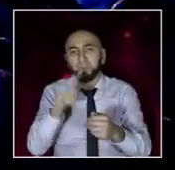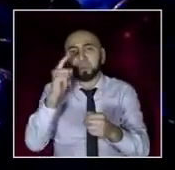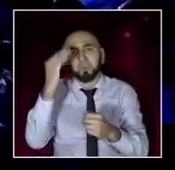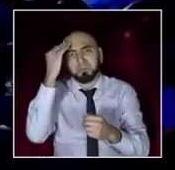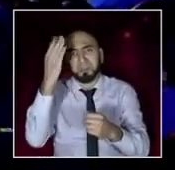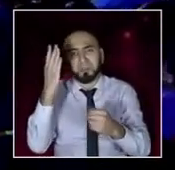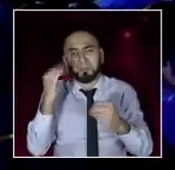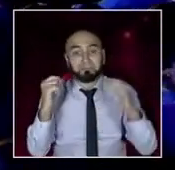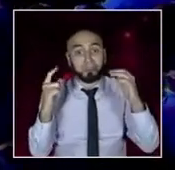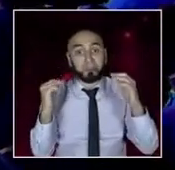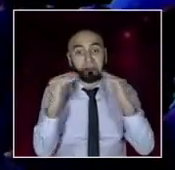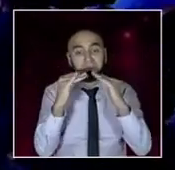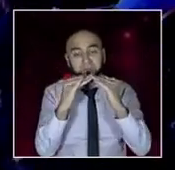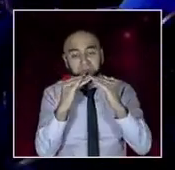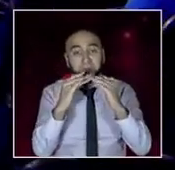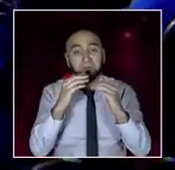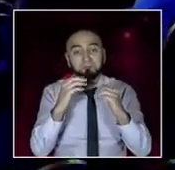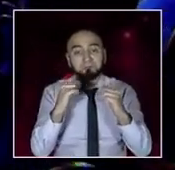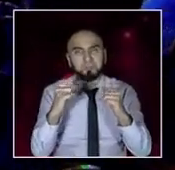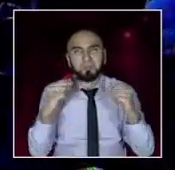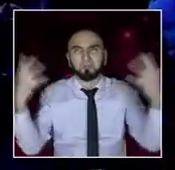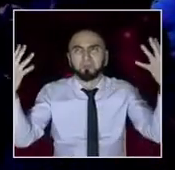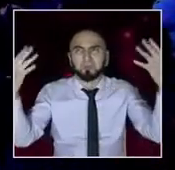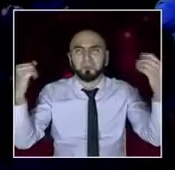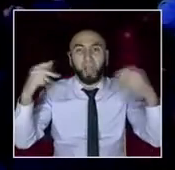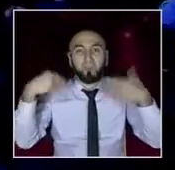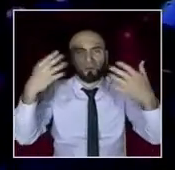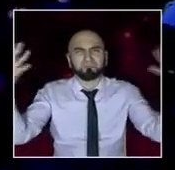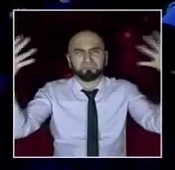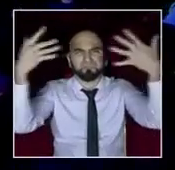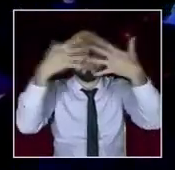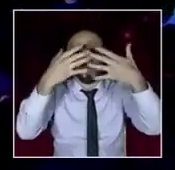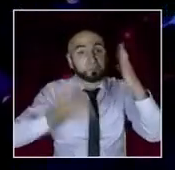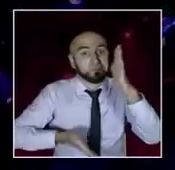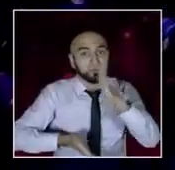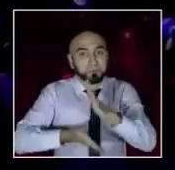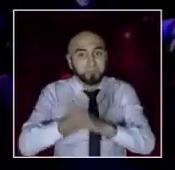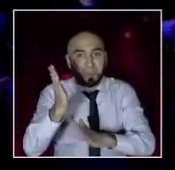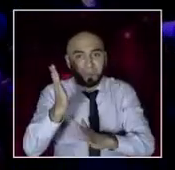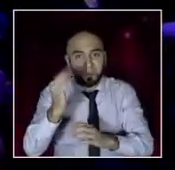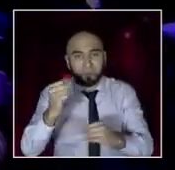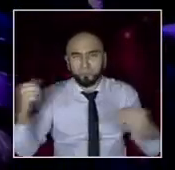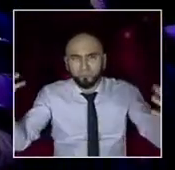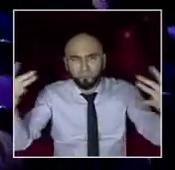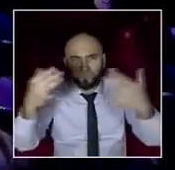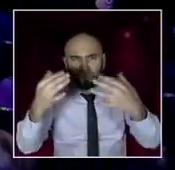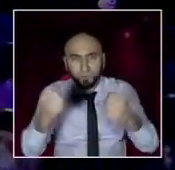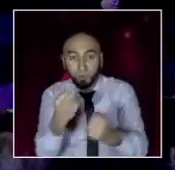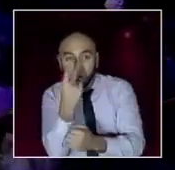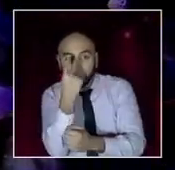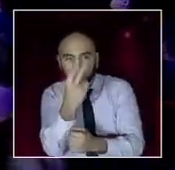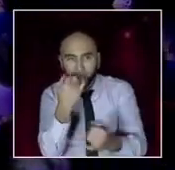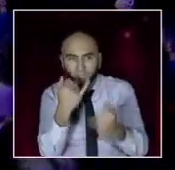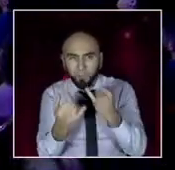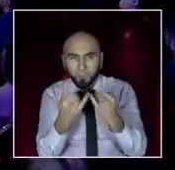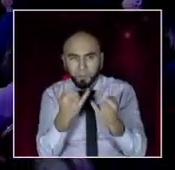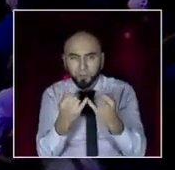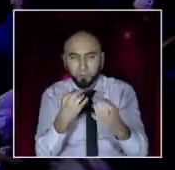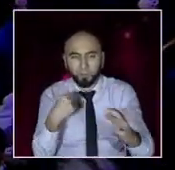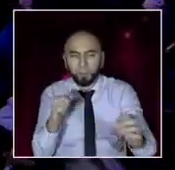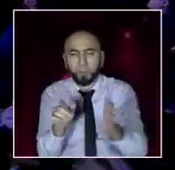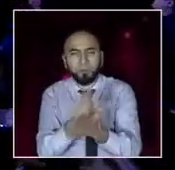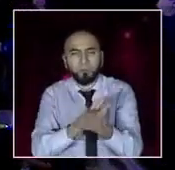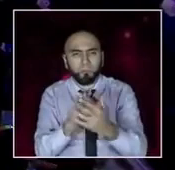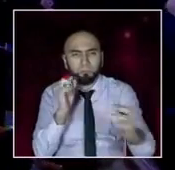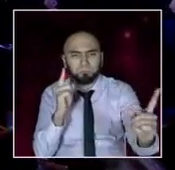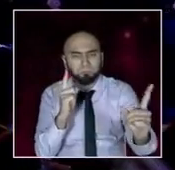con neblina y esperan juntarse con un amigo, pueden ver a su amigo, cree que lo ven, y cuando se acercan pueden darse